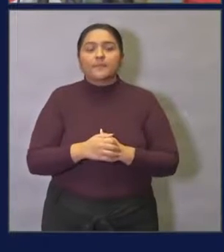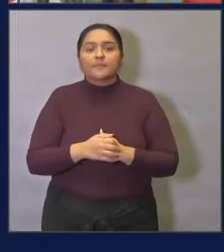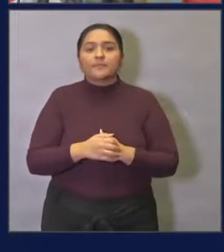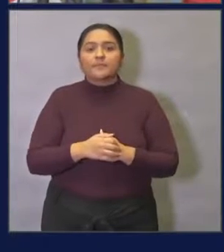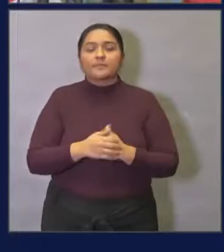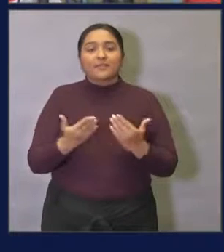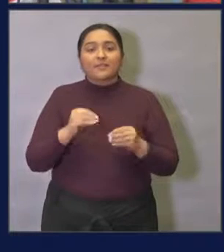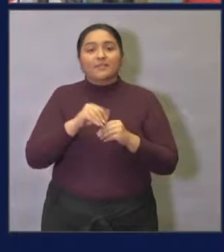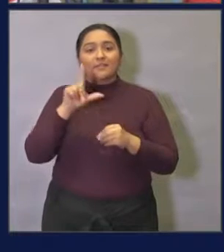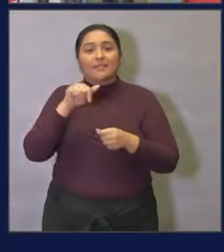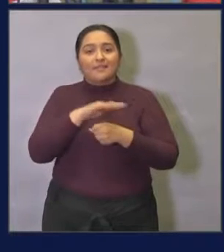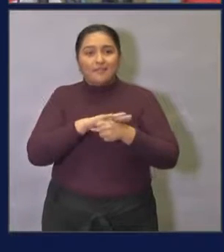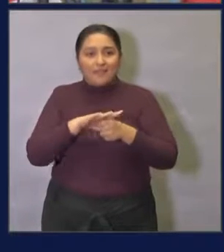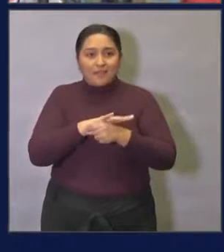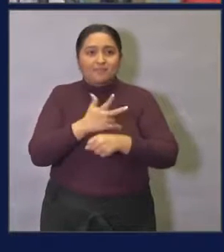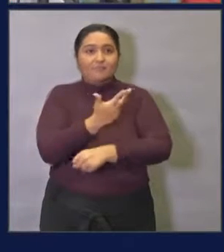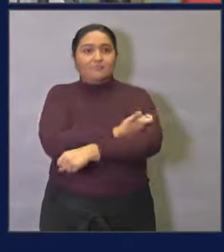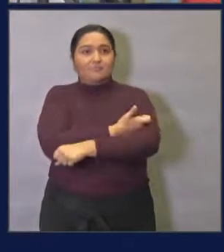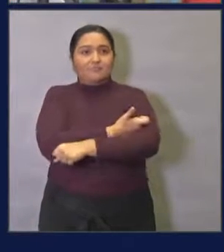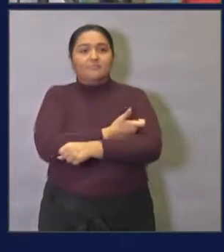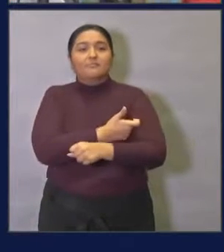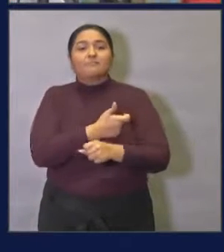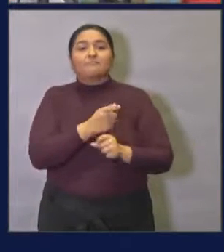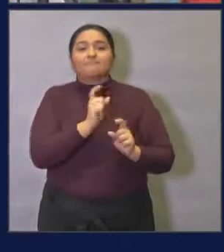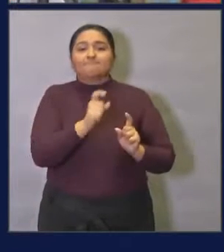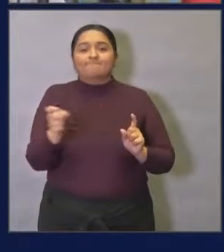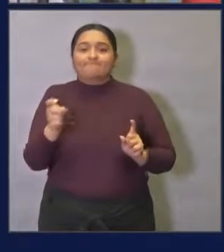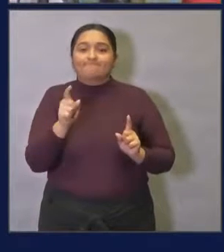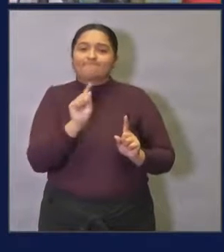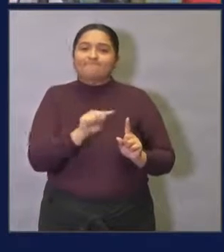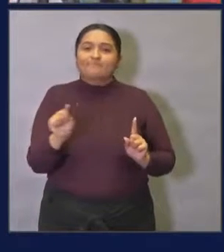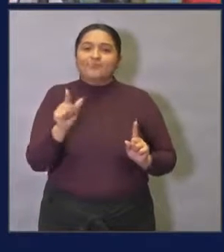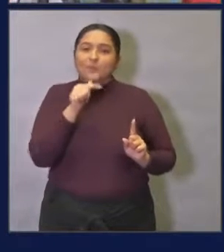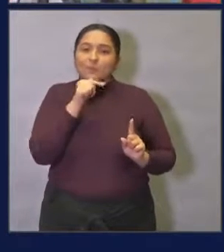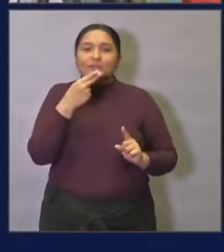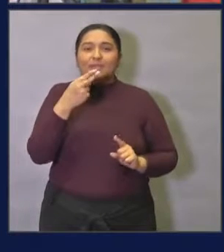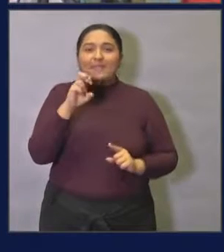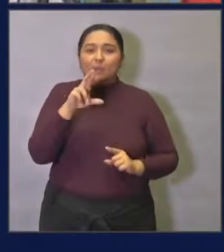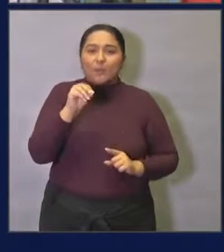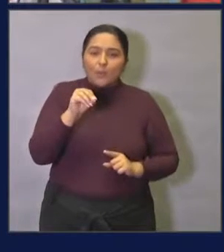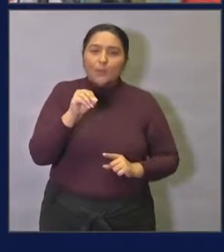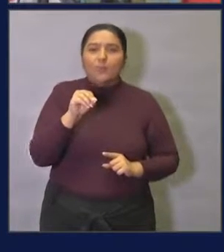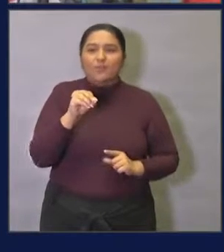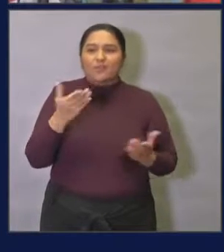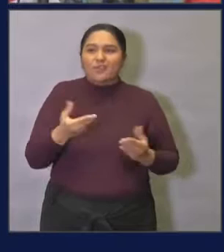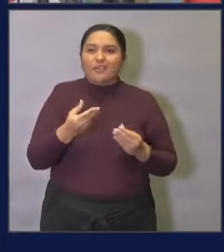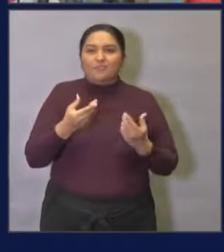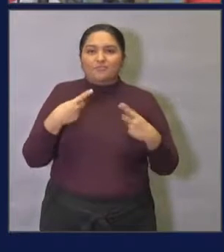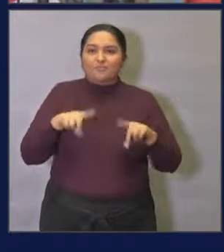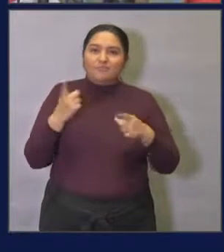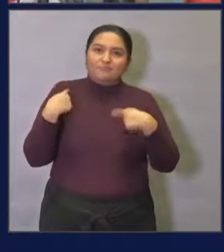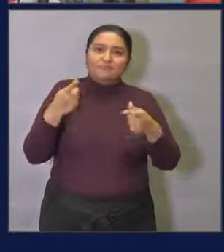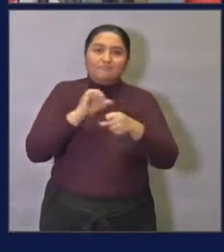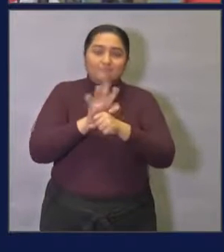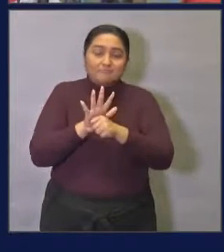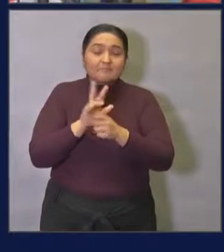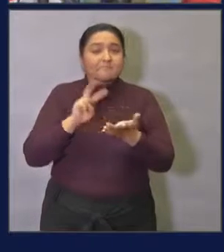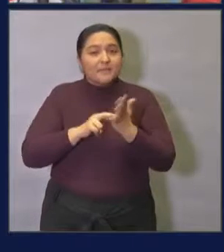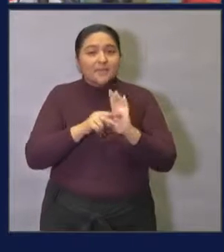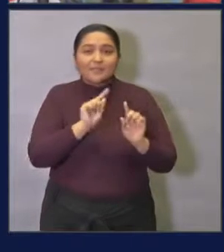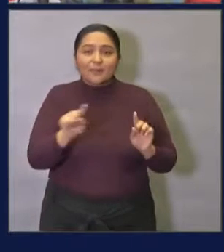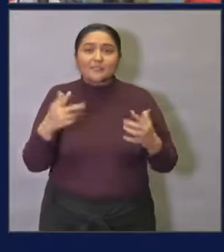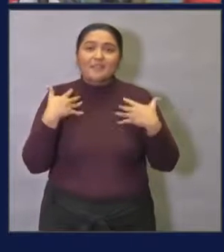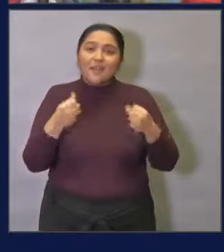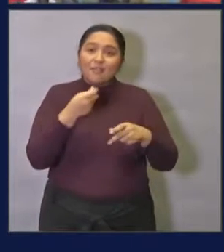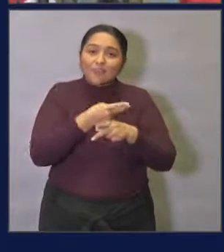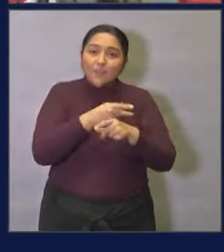de Los Ángeles será para nuestros héroes en esta pandemia, es decir, los trabajadores de salud de primera línea